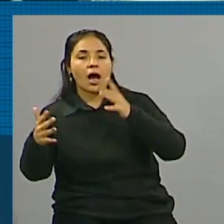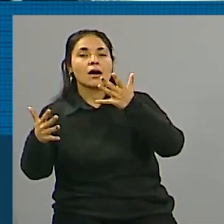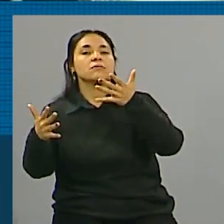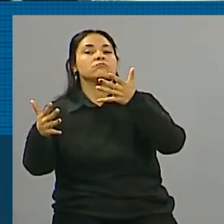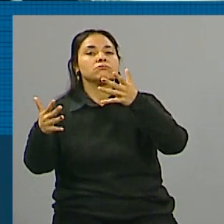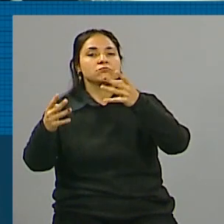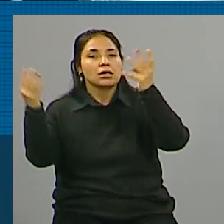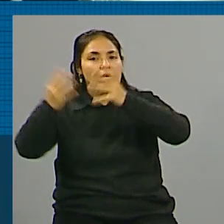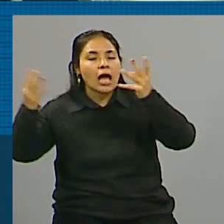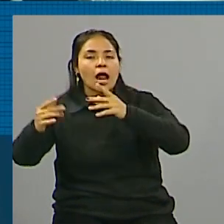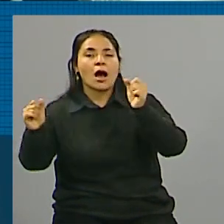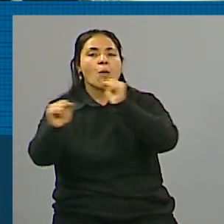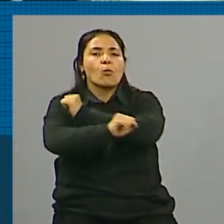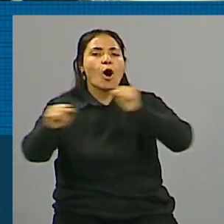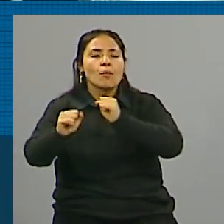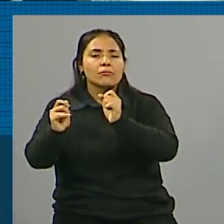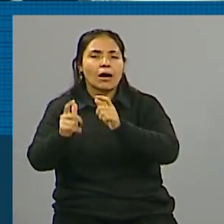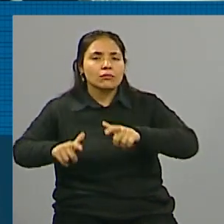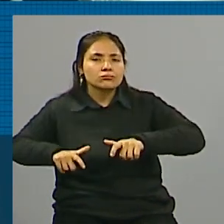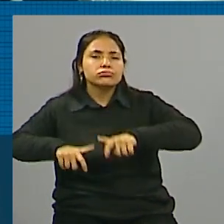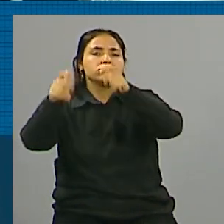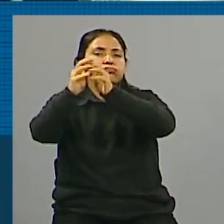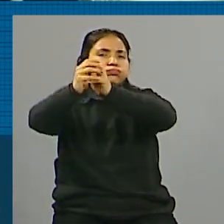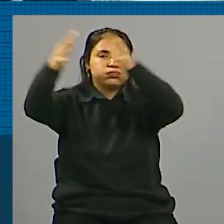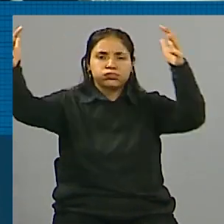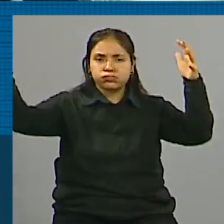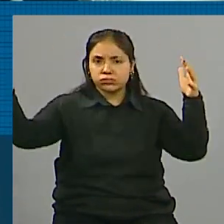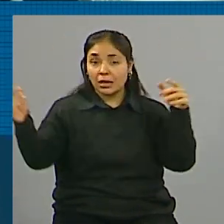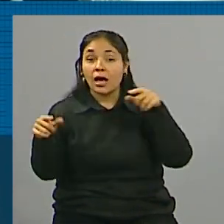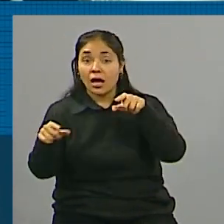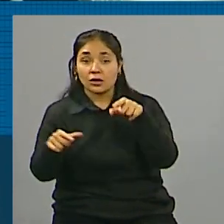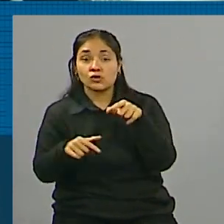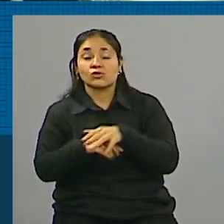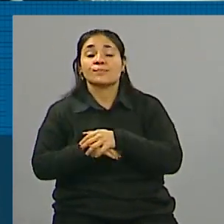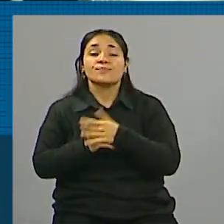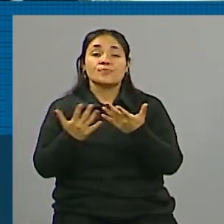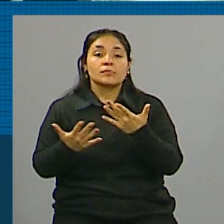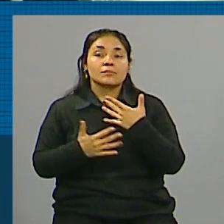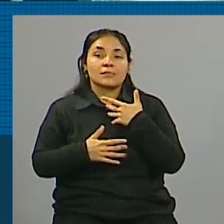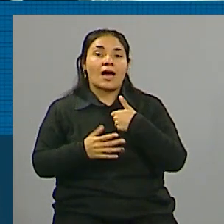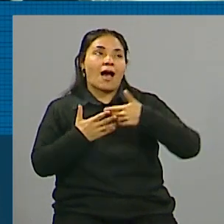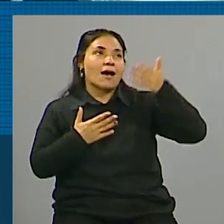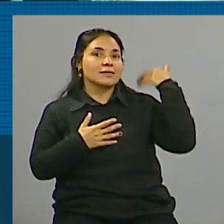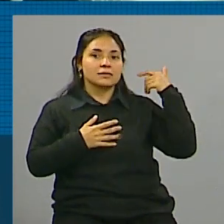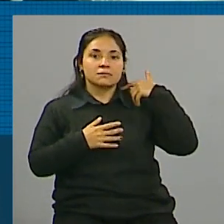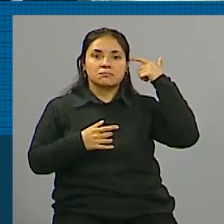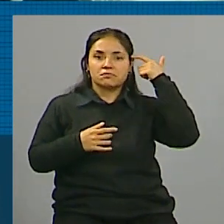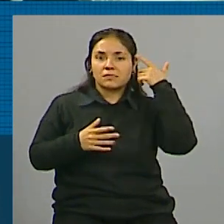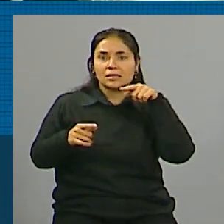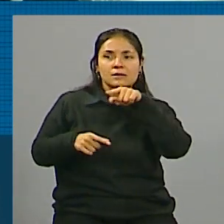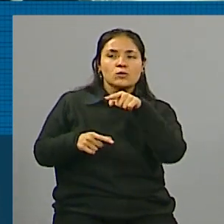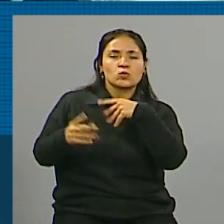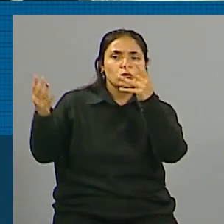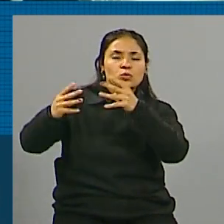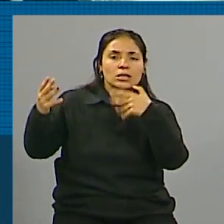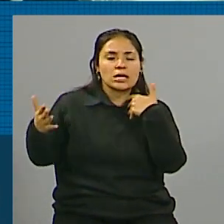esas posibilidades, si son reales, porque es algo de lo que se mencionó desde el día 1, ¿no? Cuando se empezaba a hablar de si